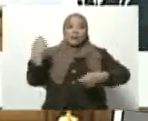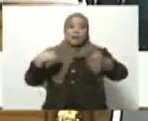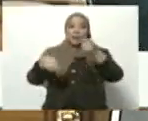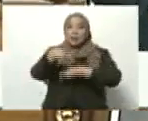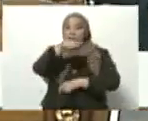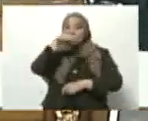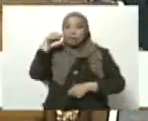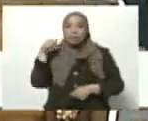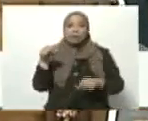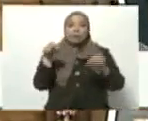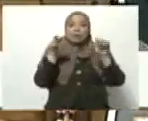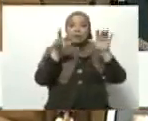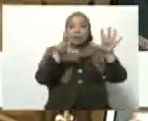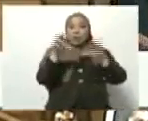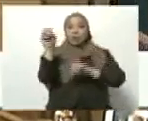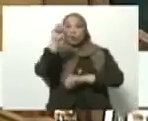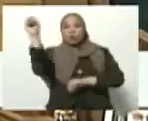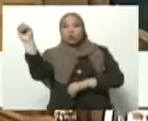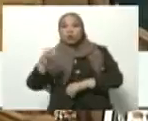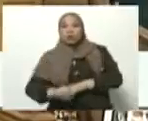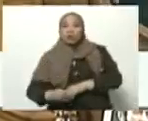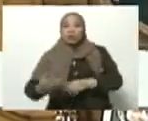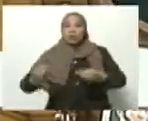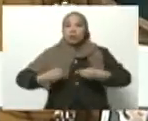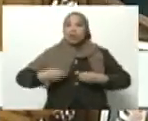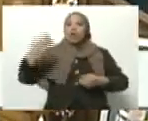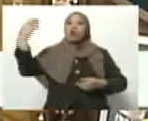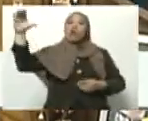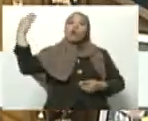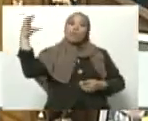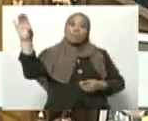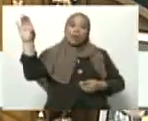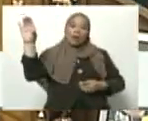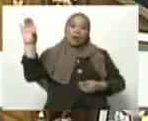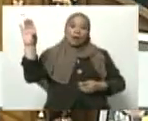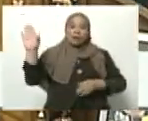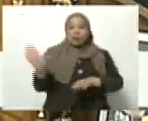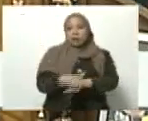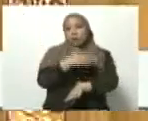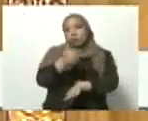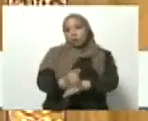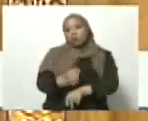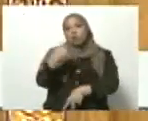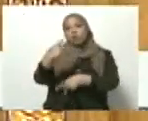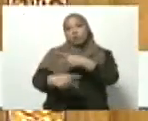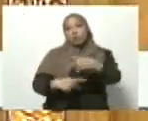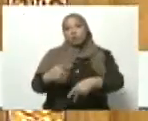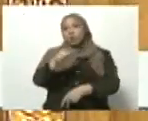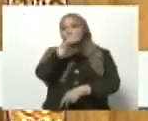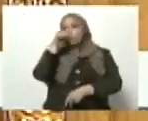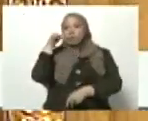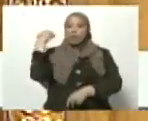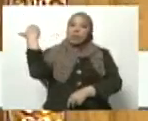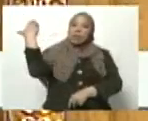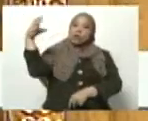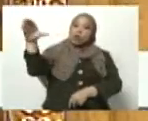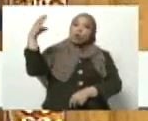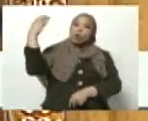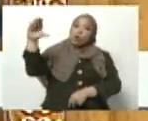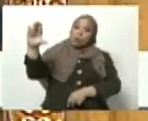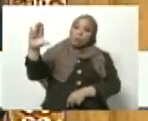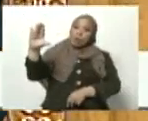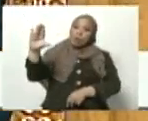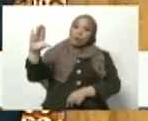droga que 80% se va por el Pacífico, que es droga colombiana. Porque el principal productor de droga del mundo y de cocaína es